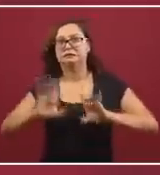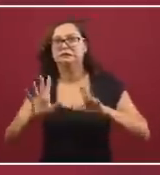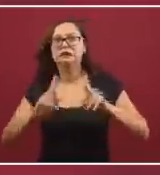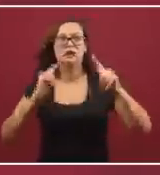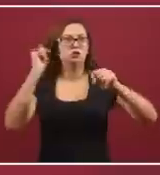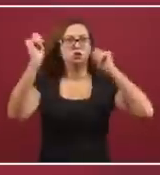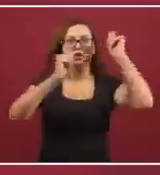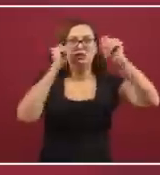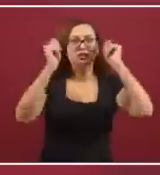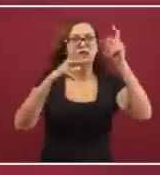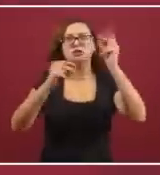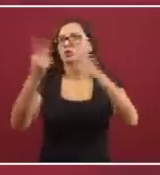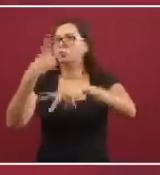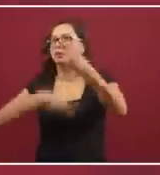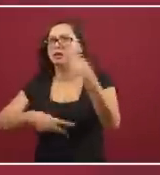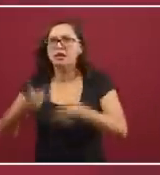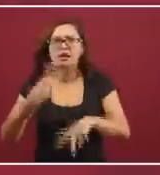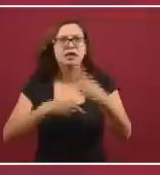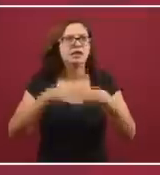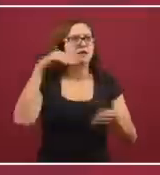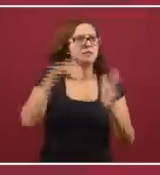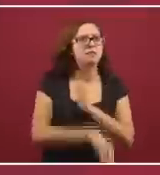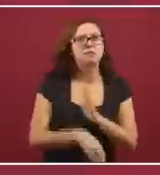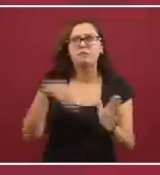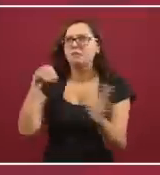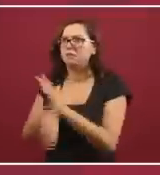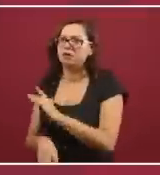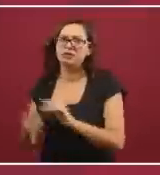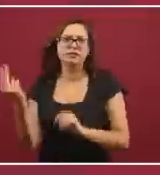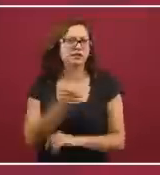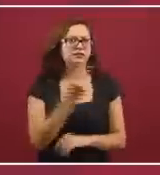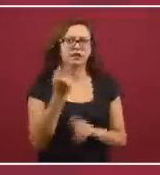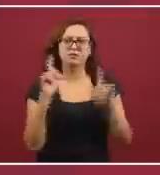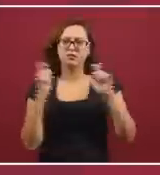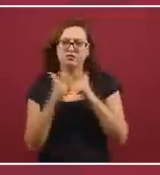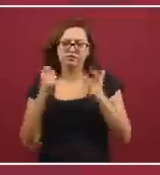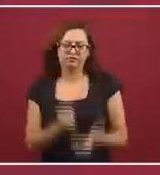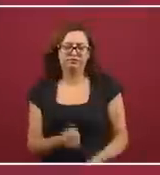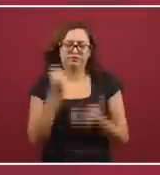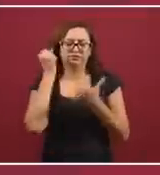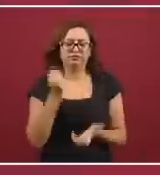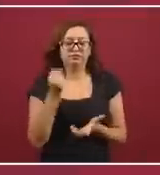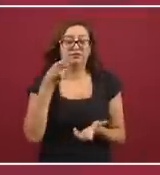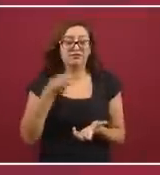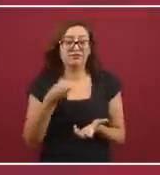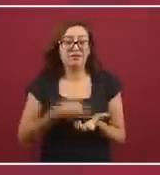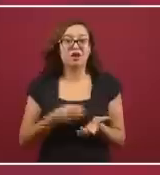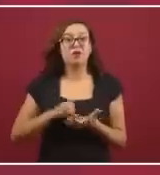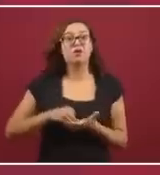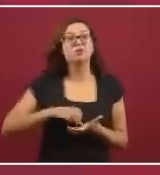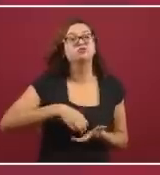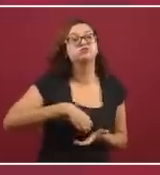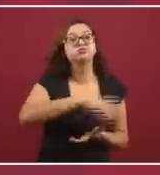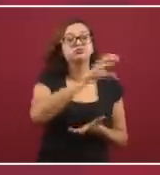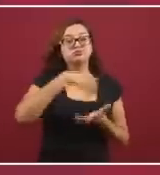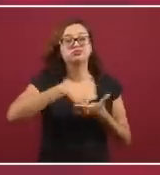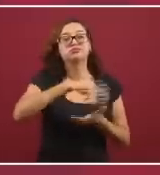es de fondo manejaban dinero en el extranjero de ese fondo